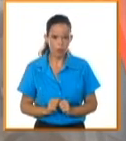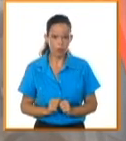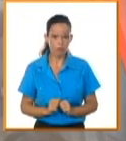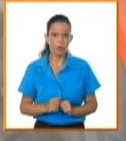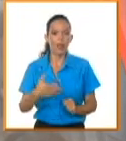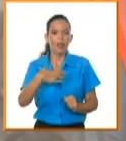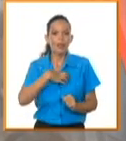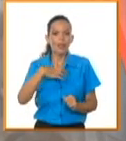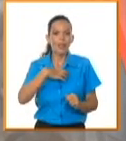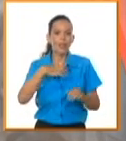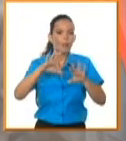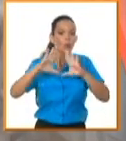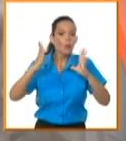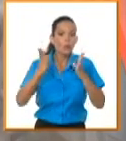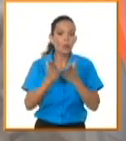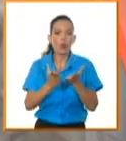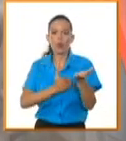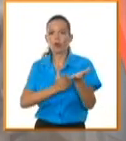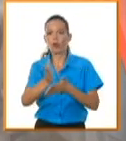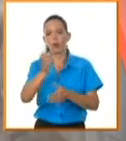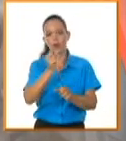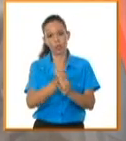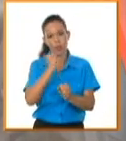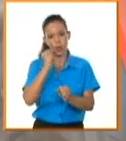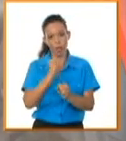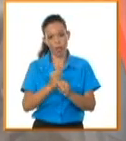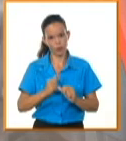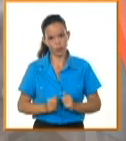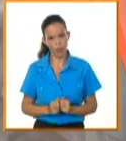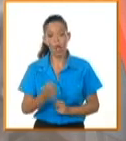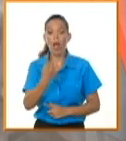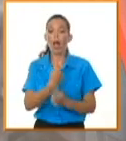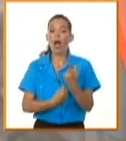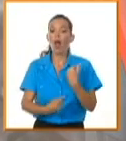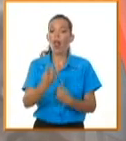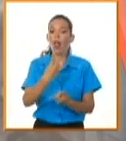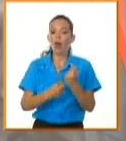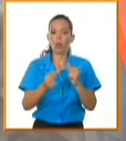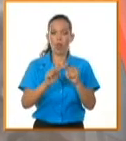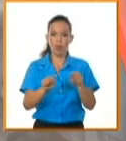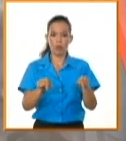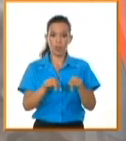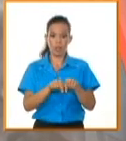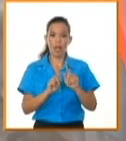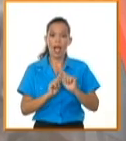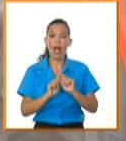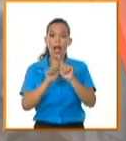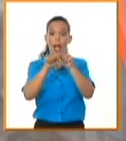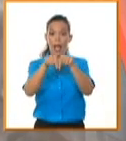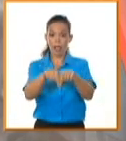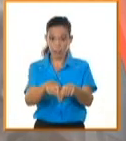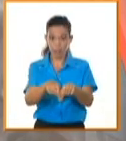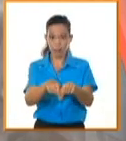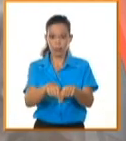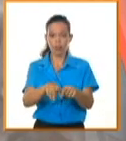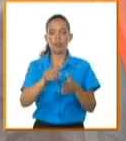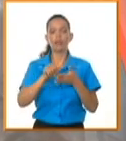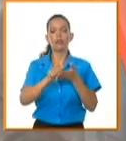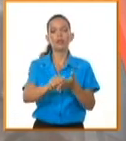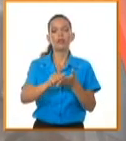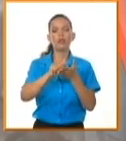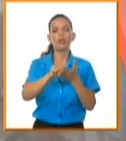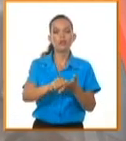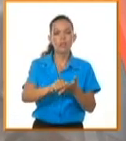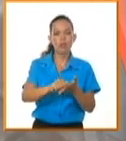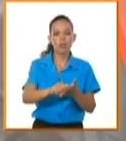todo ya se está trabajando van a ver incluso oficinas donde se va a concentrar especialmente el servicio a